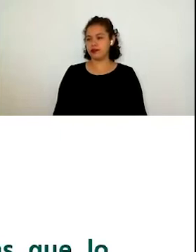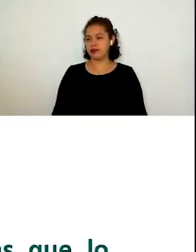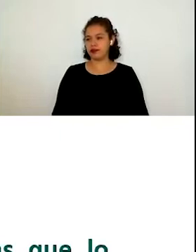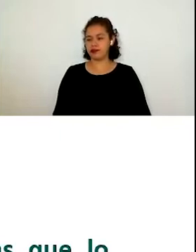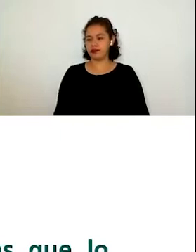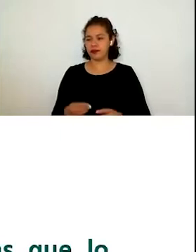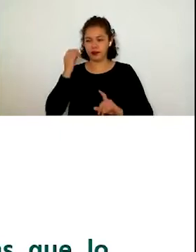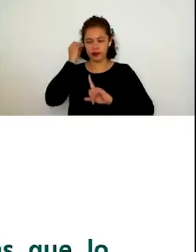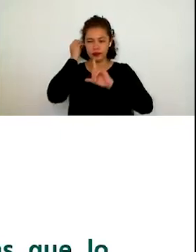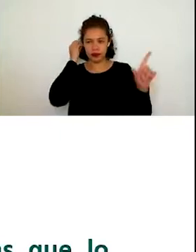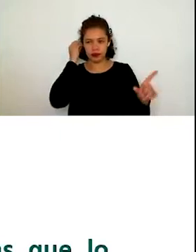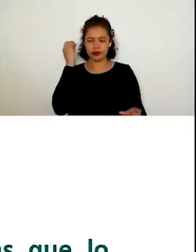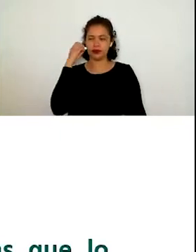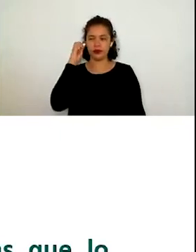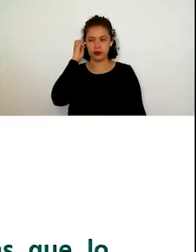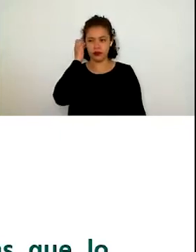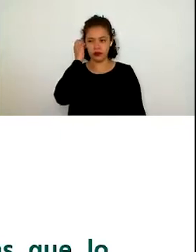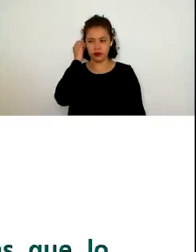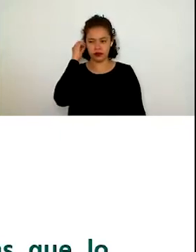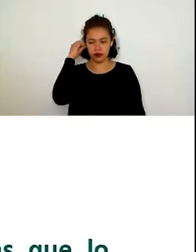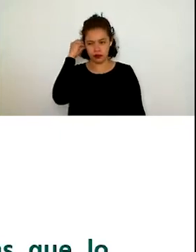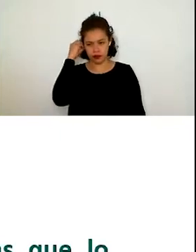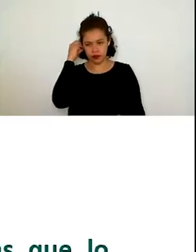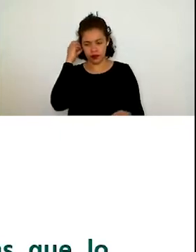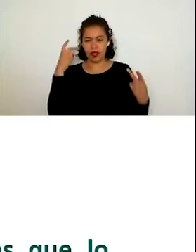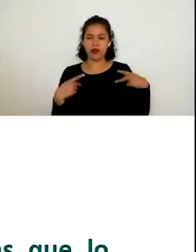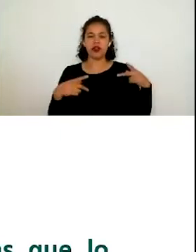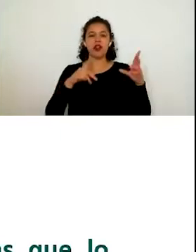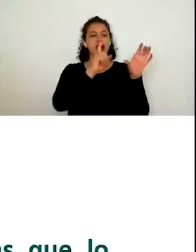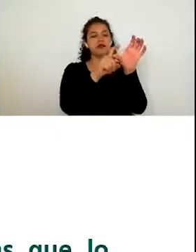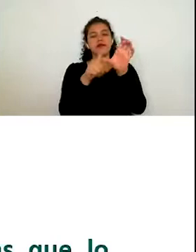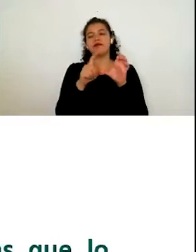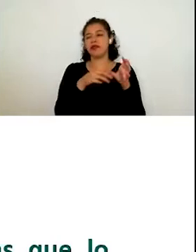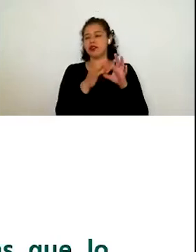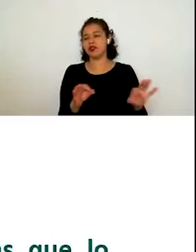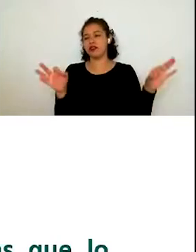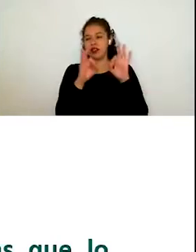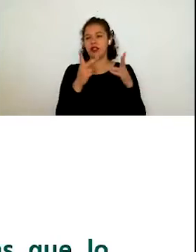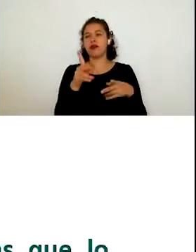Es importante la integración del patronato. ¿Y cómo se integra? Pues debe estar integrado